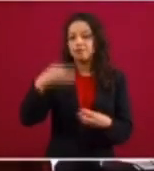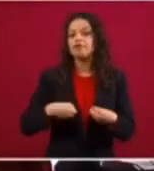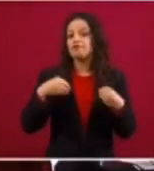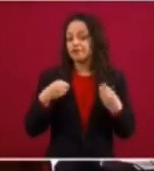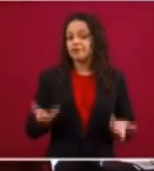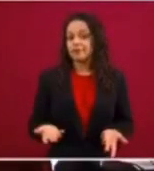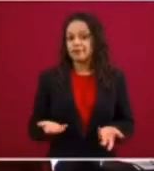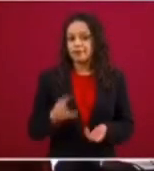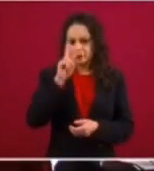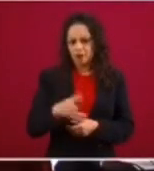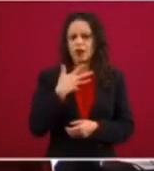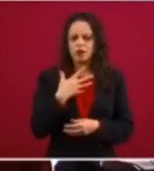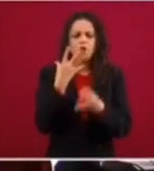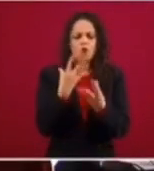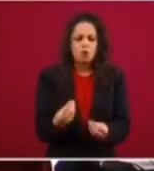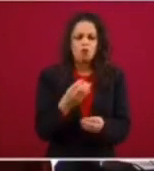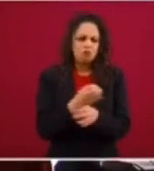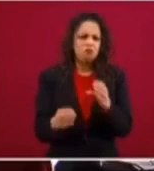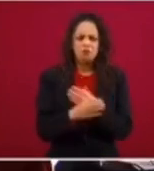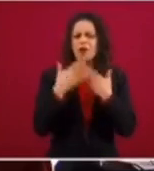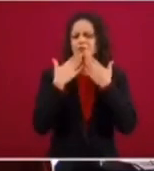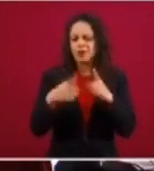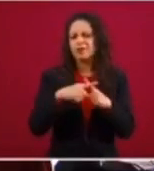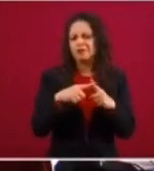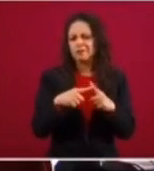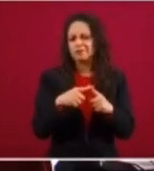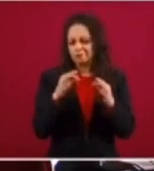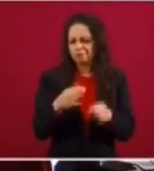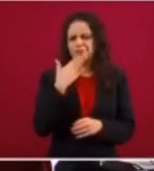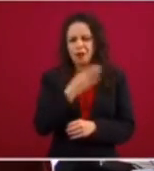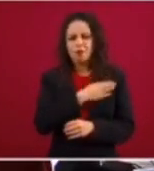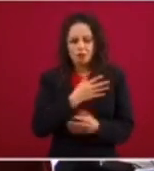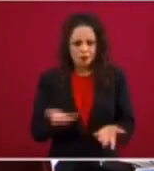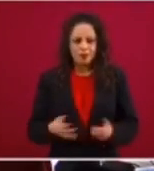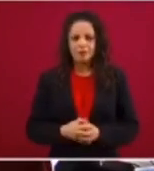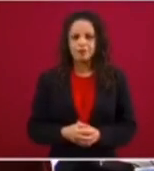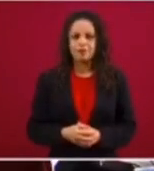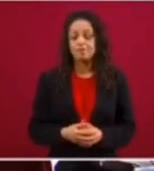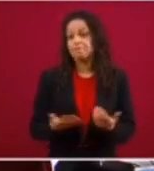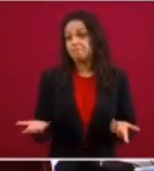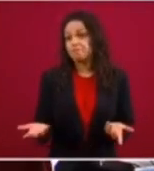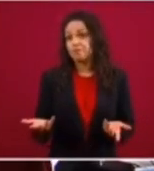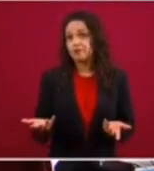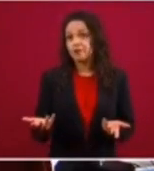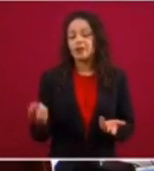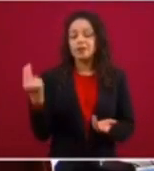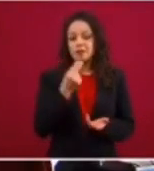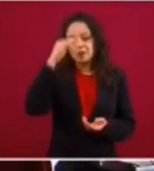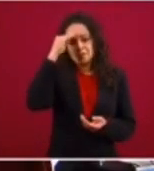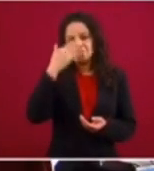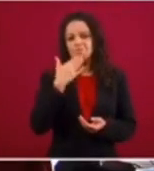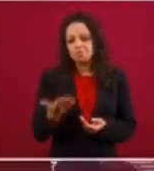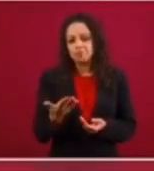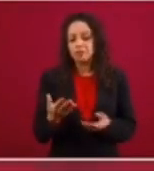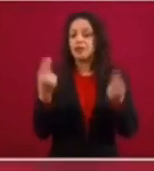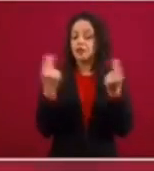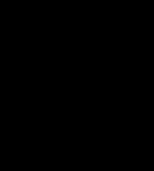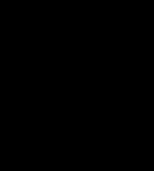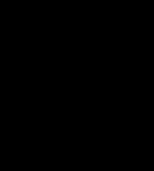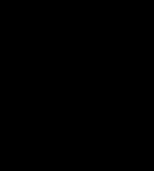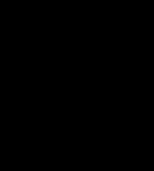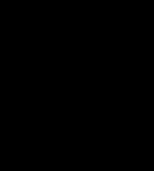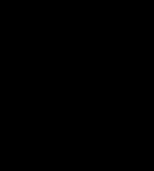buenas. Hablábamos hoy de una lección, de la importancia de comer bien.